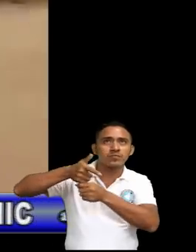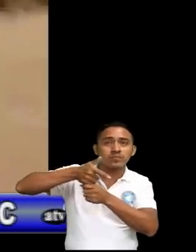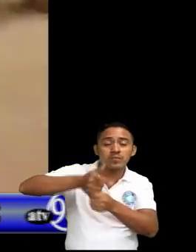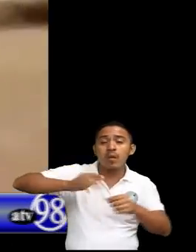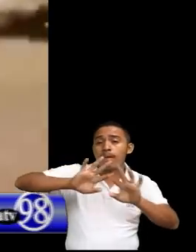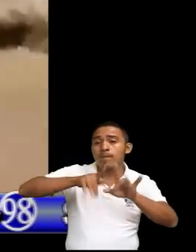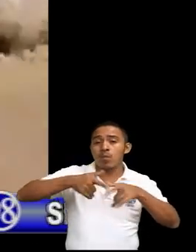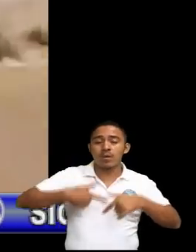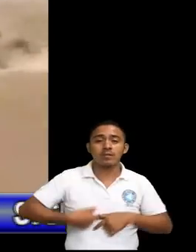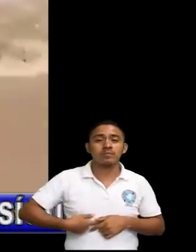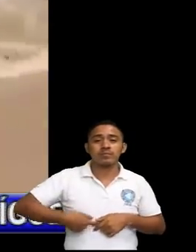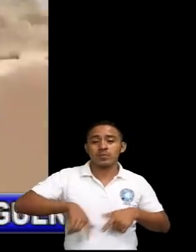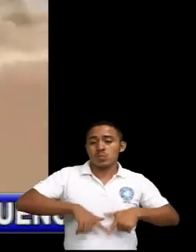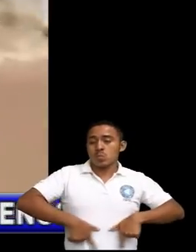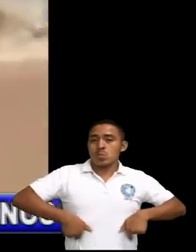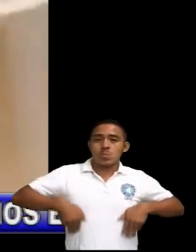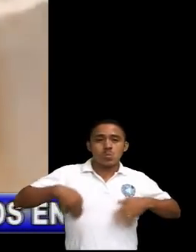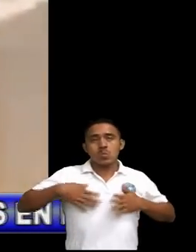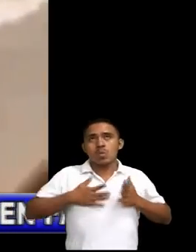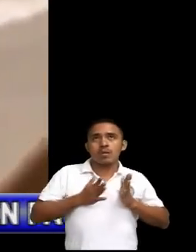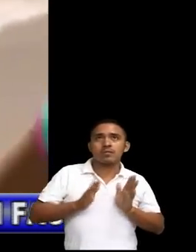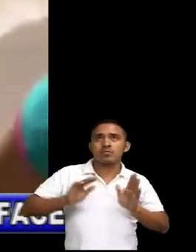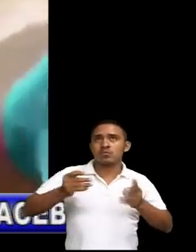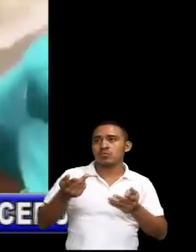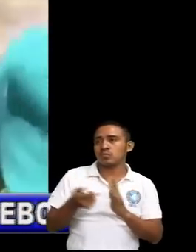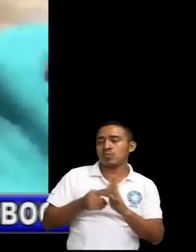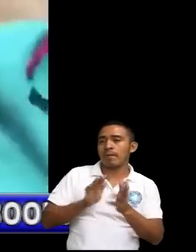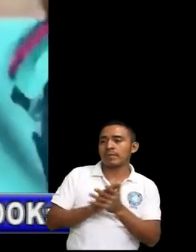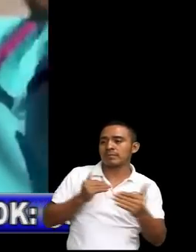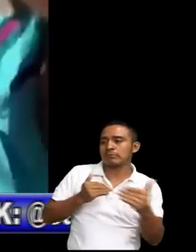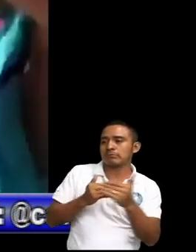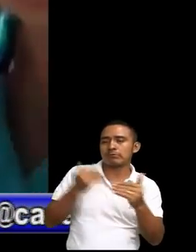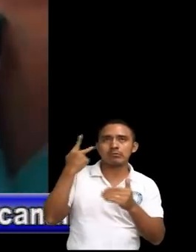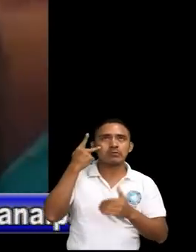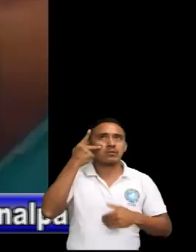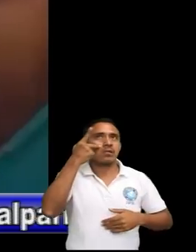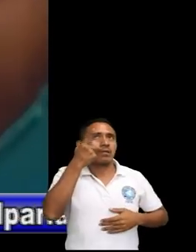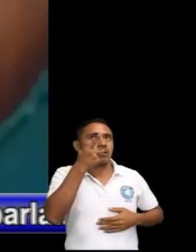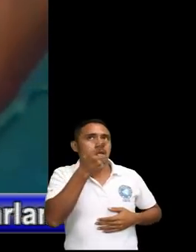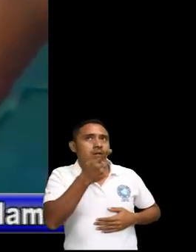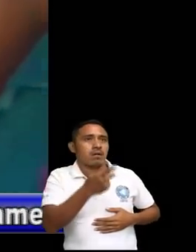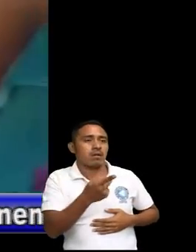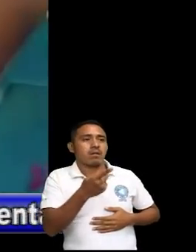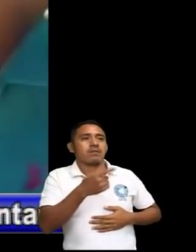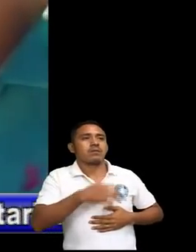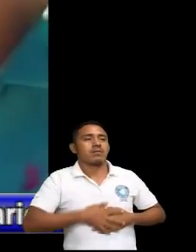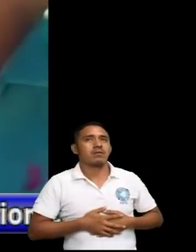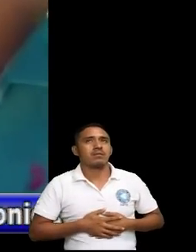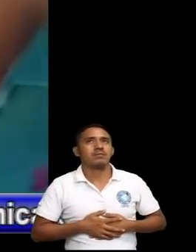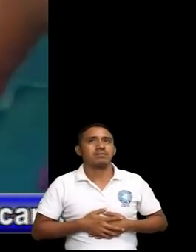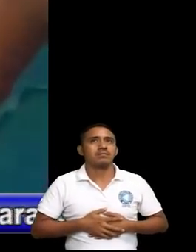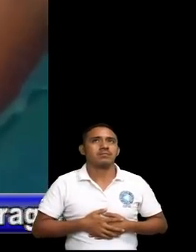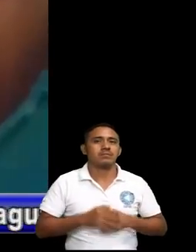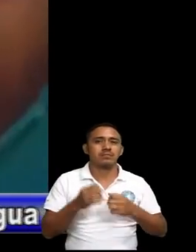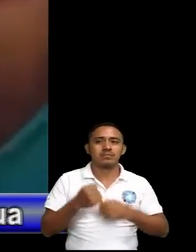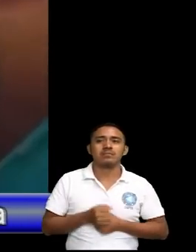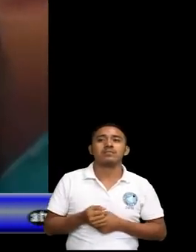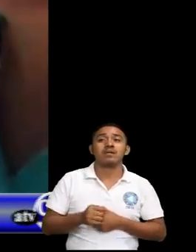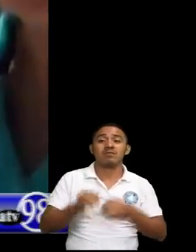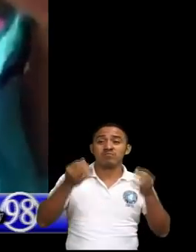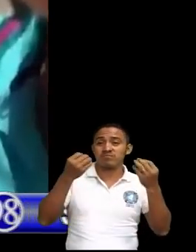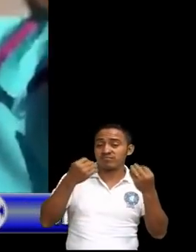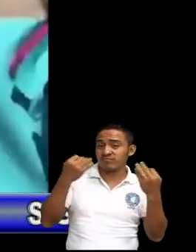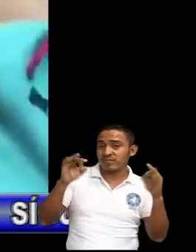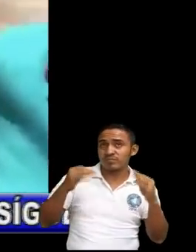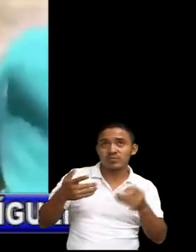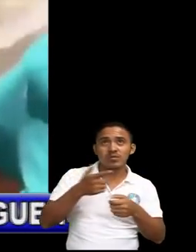en bikini, sin imaginar que su esposa se encontraba muy cerca y vio todo lo que él estaba haciendo. El clip ha sido publicado